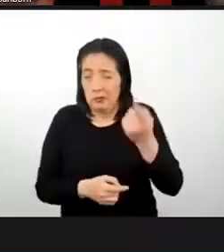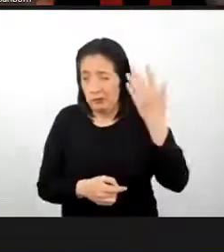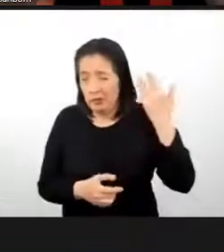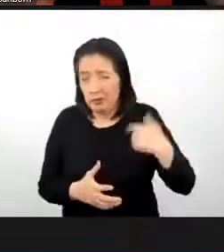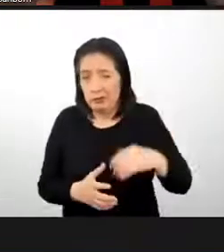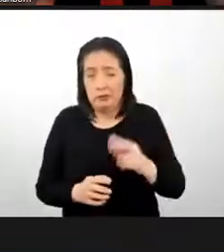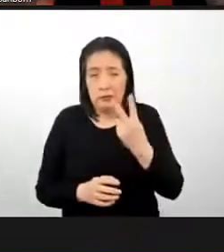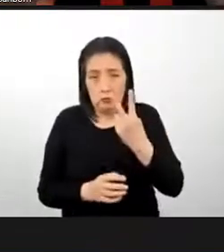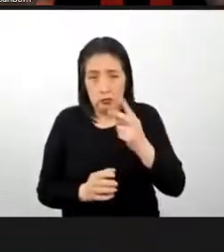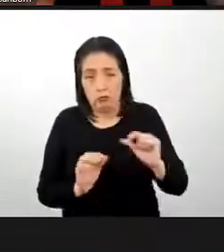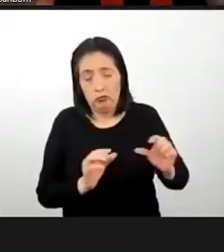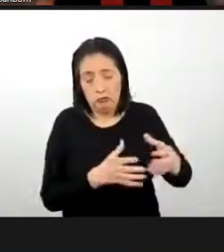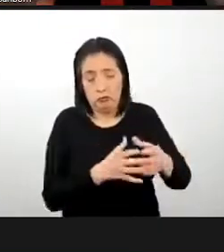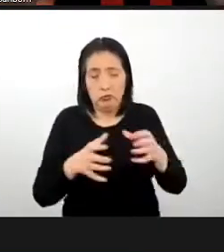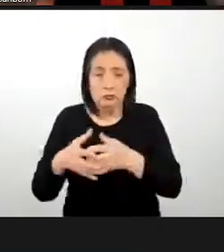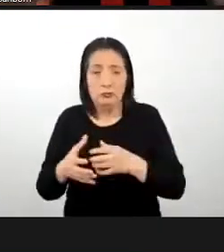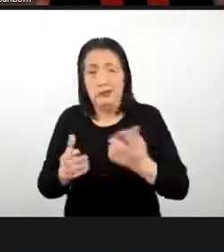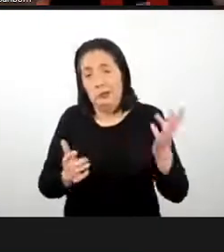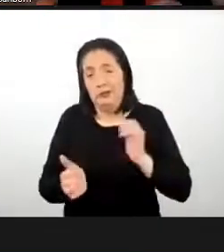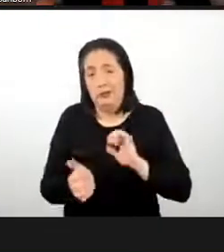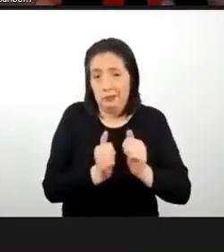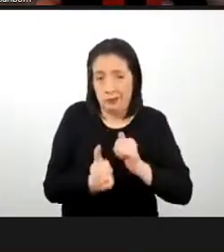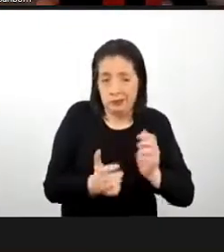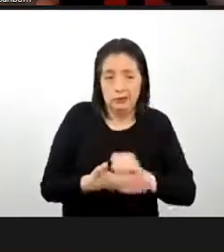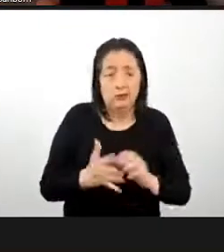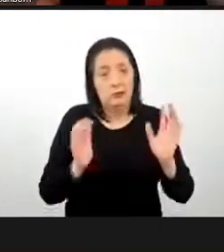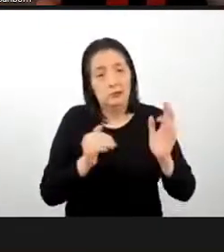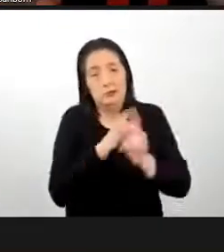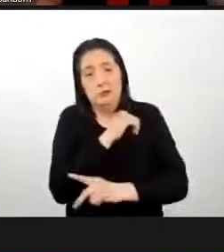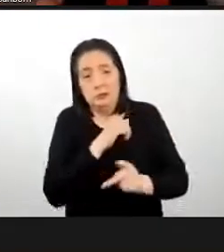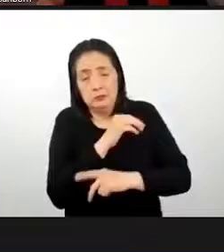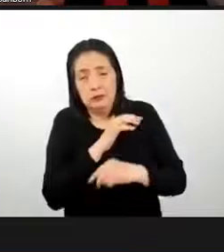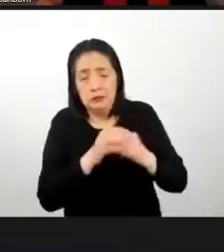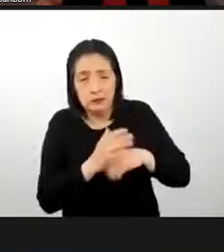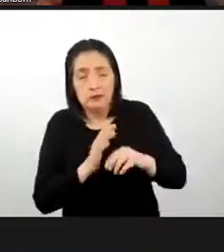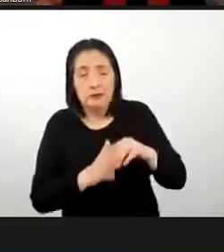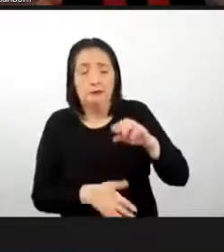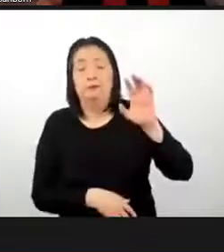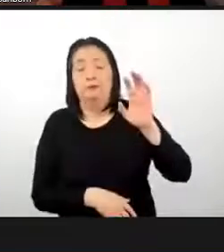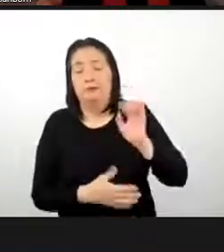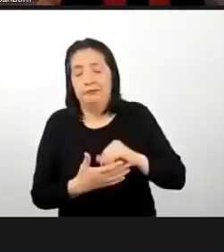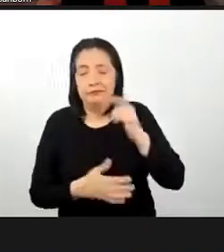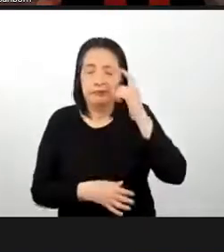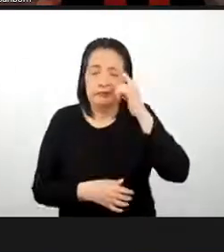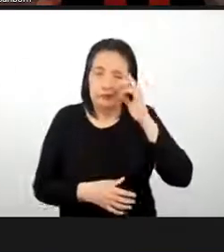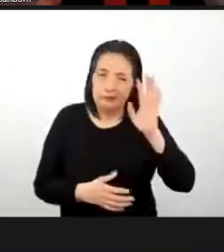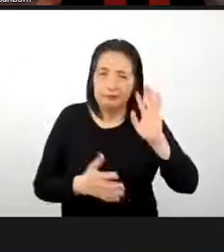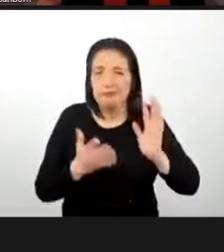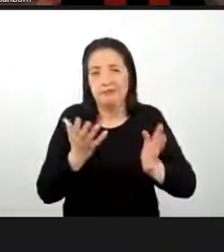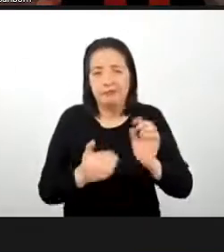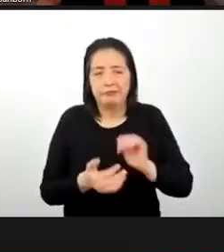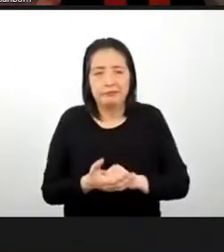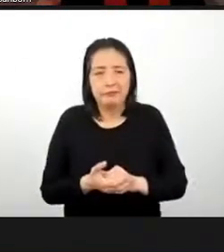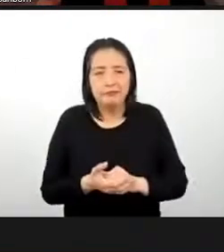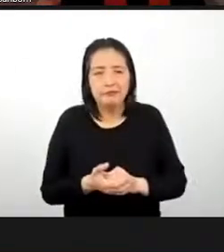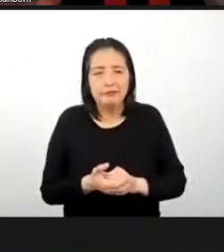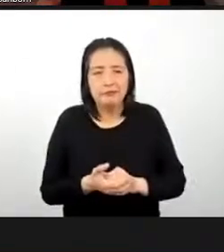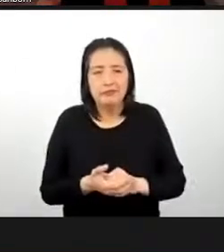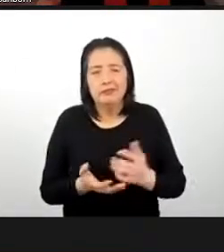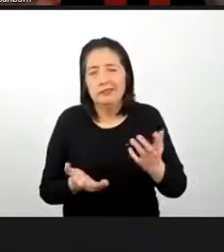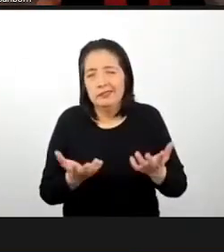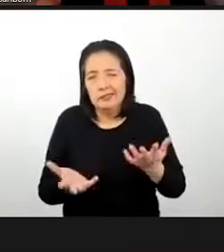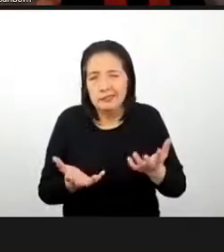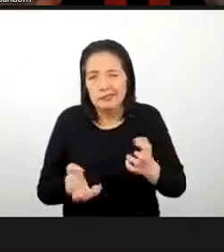una cierta competencia, ¿no? Bueno, pues de alguna manera los países occidentales tenían mala conciencia y tenían que de alguna manera